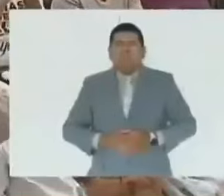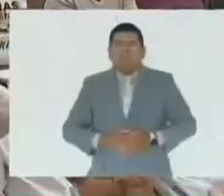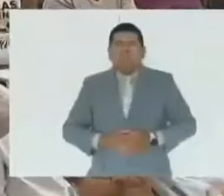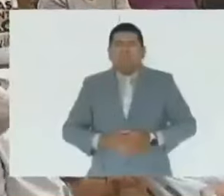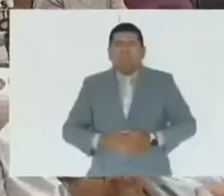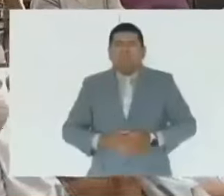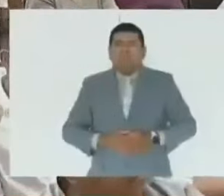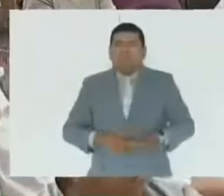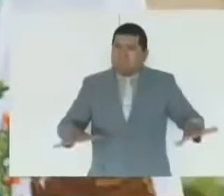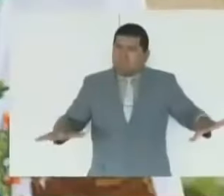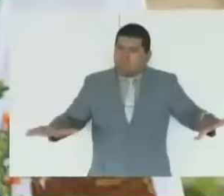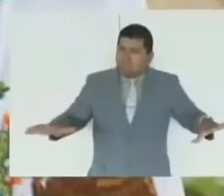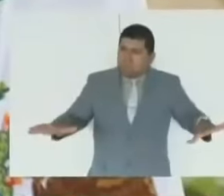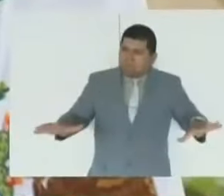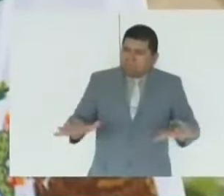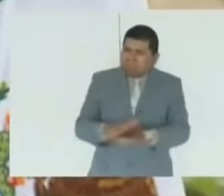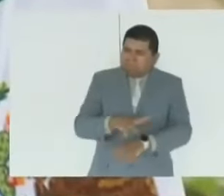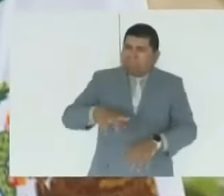Cambió